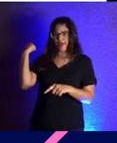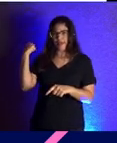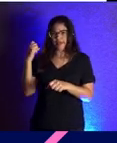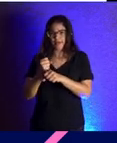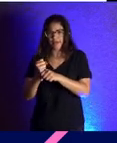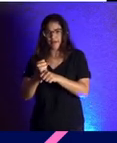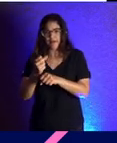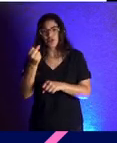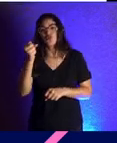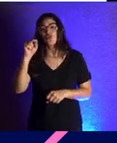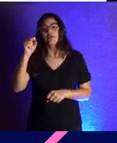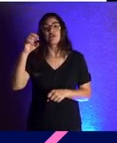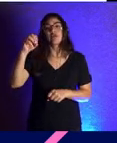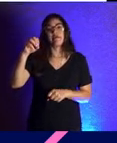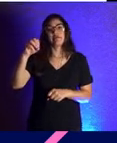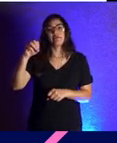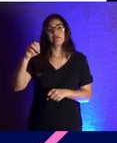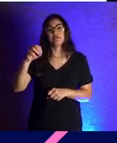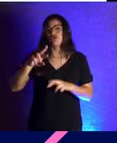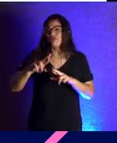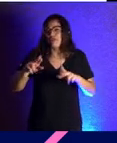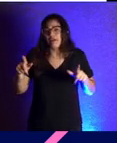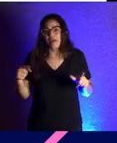tener acceso a esta información de la